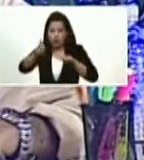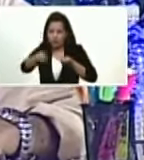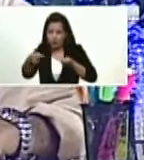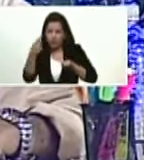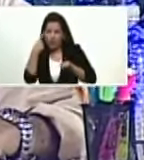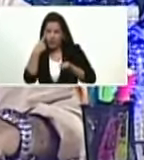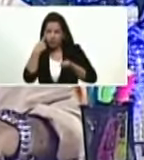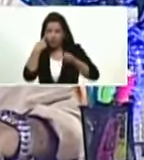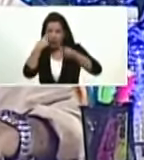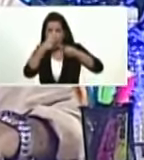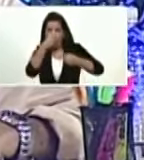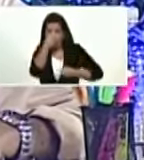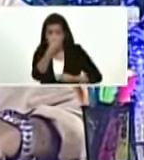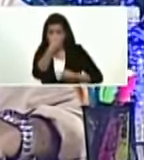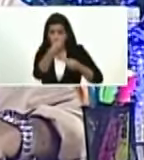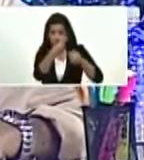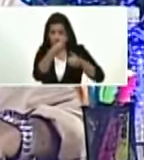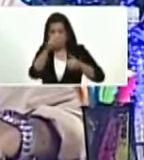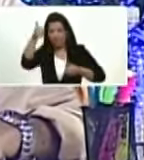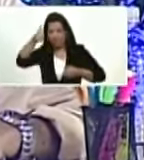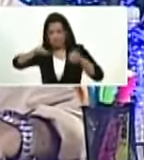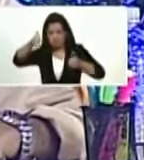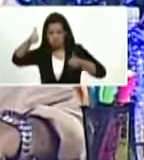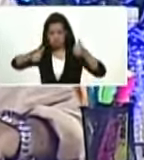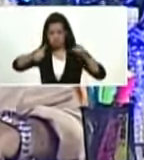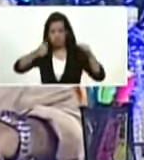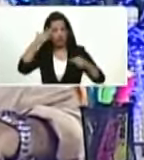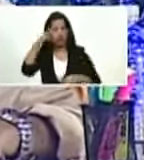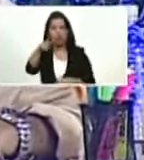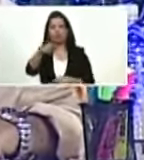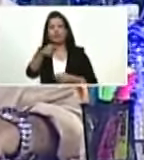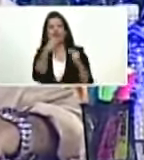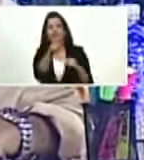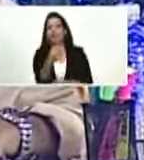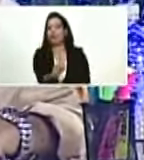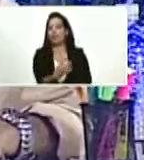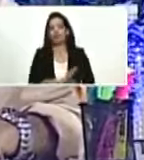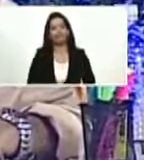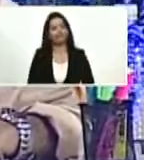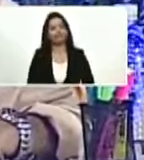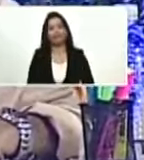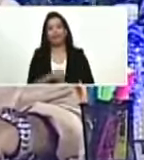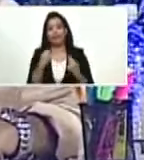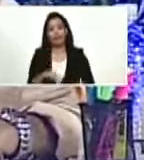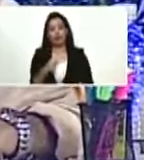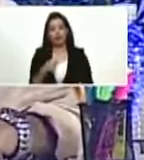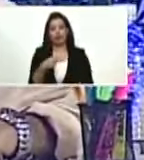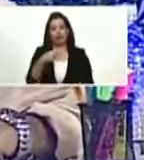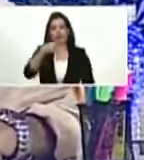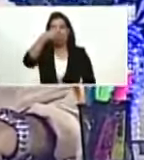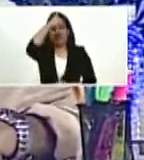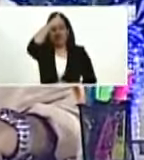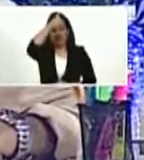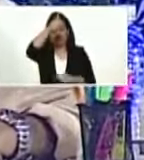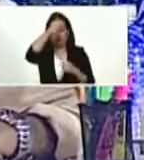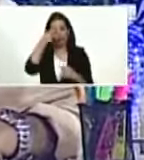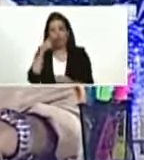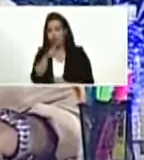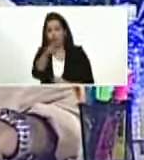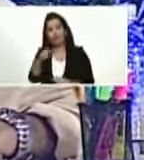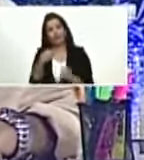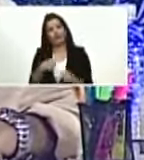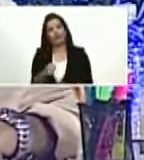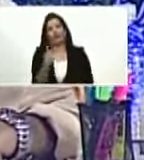Y tenemos que elevar esa calidad, porque el conocimiento lo tenemos, el corazón lo tenemos. Tenemos lo que no tienen ellos,